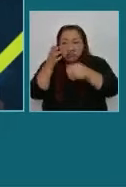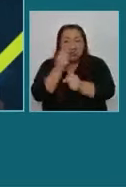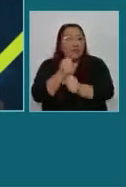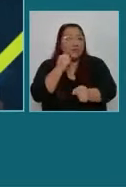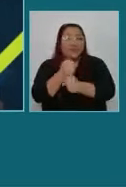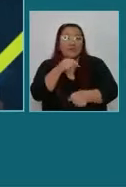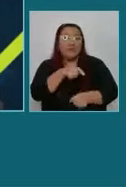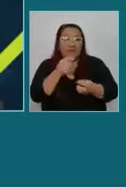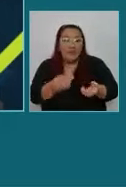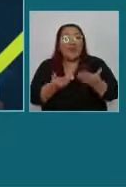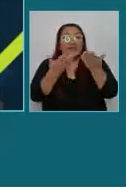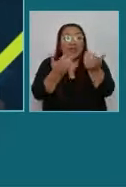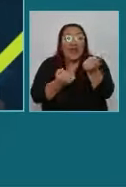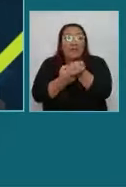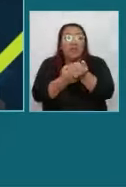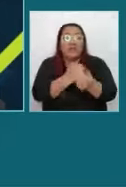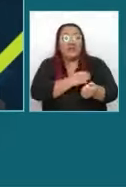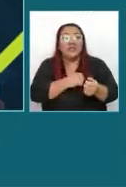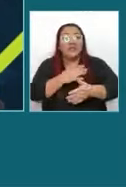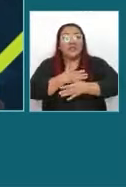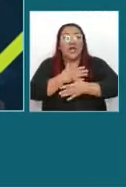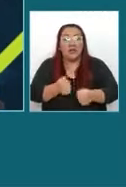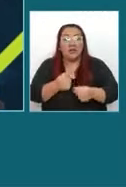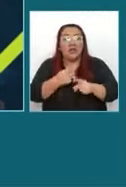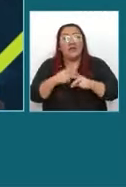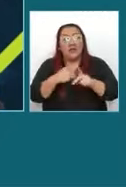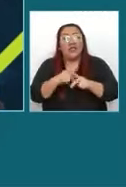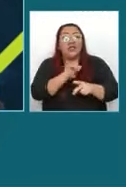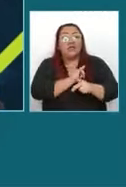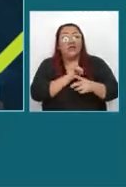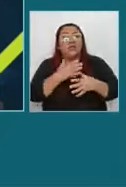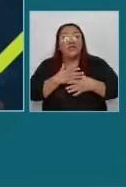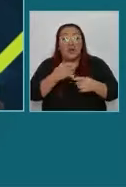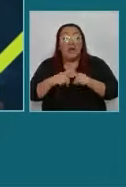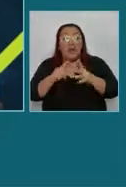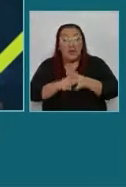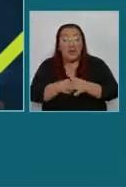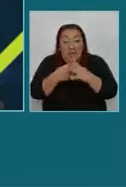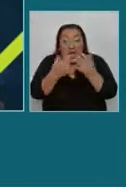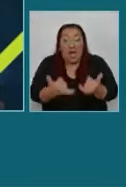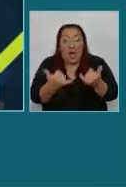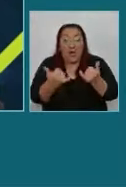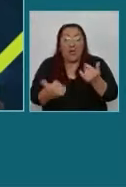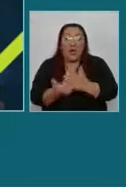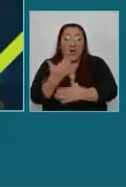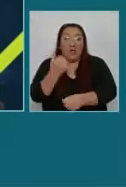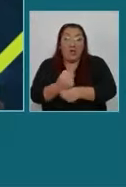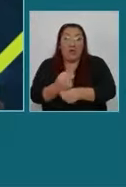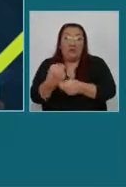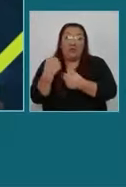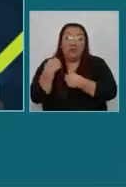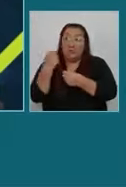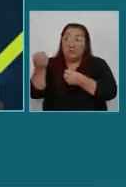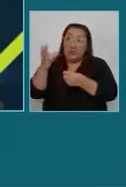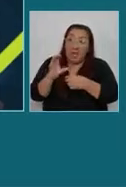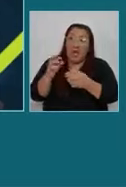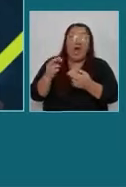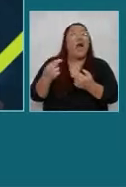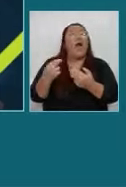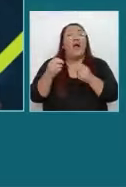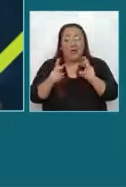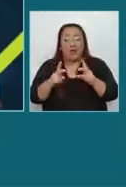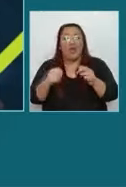de darle soporte al MINSA y a las necesidades estratégicas en salud, pero a partir de ahora, con nuestro nuevo rol, también vamos a pegar nuestra